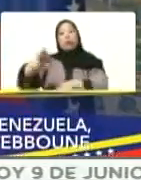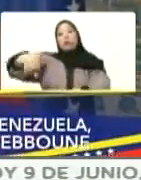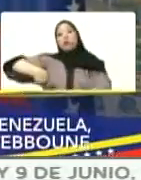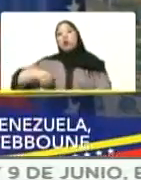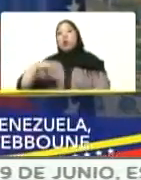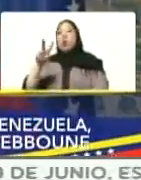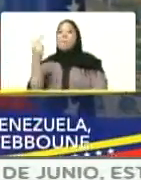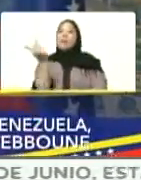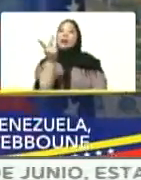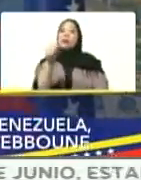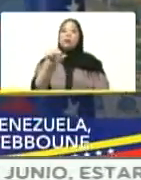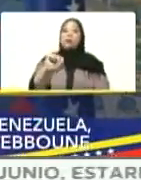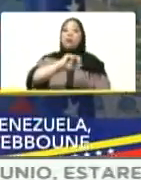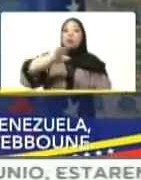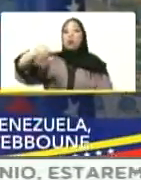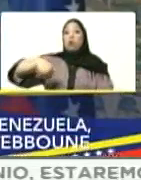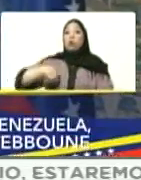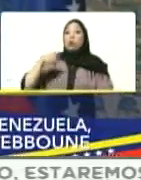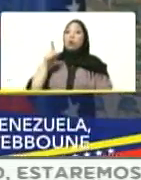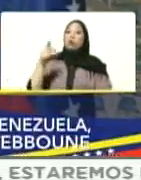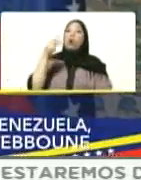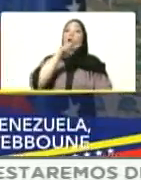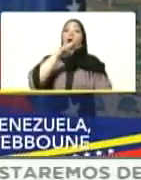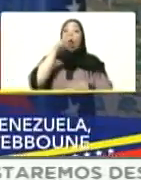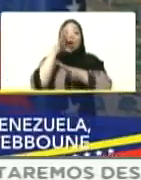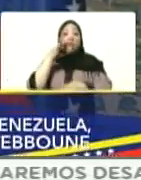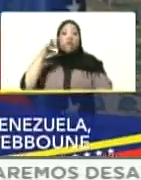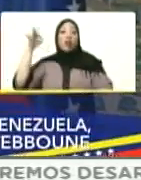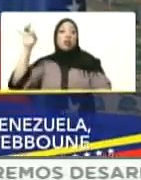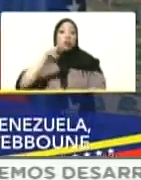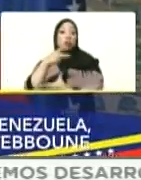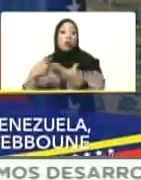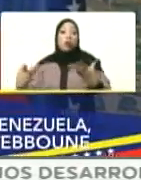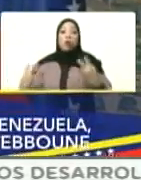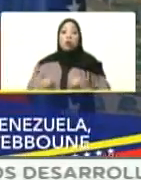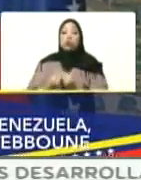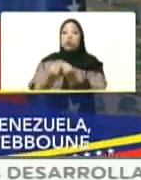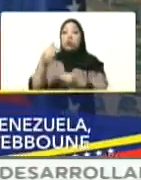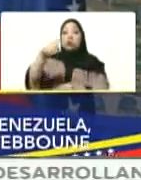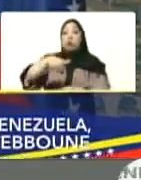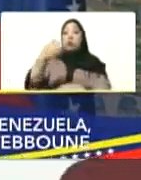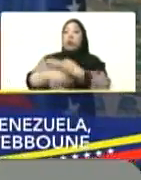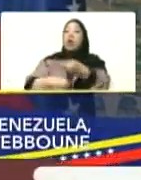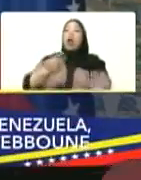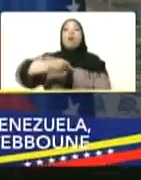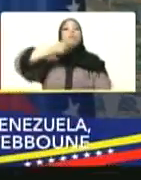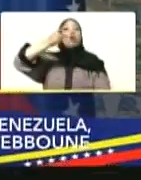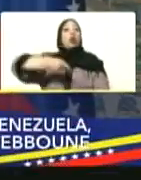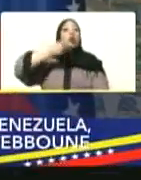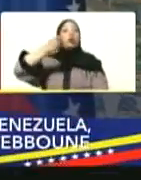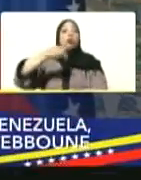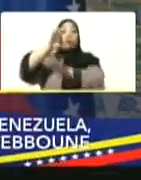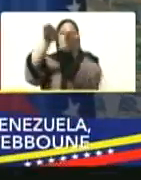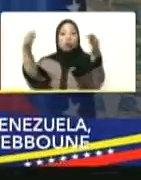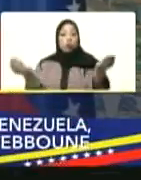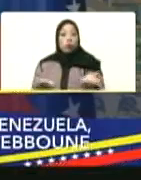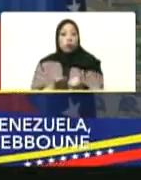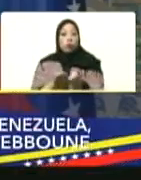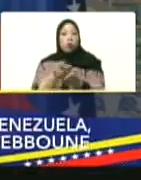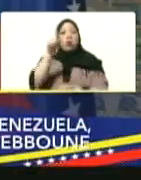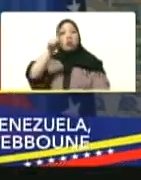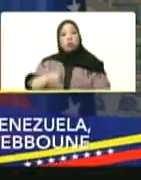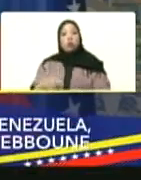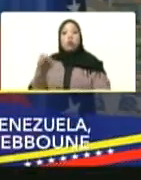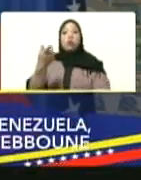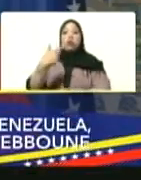dos países. Nous avons eu l'occasion de passer en revue la géopolitique mondiale ainsi que